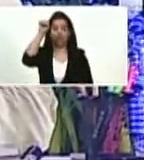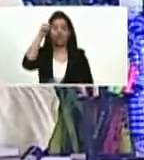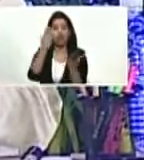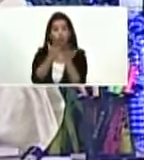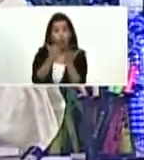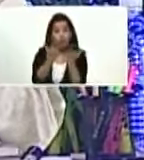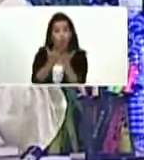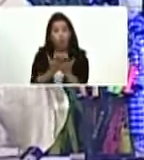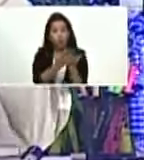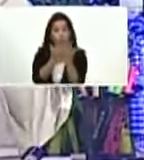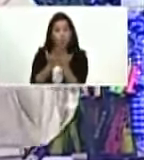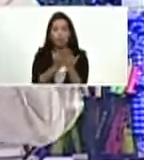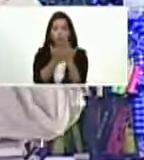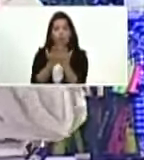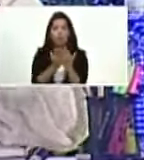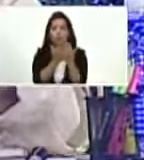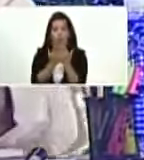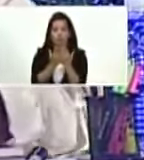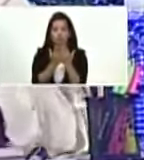que forme,